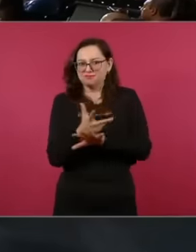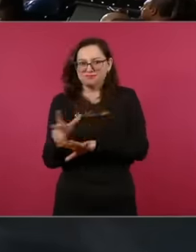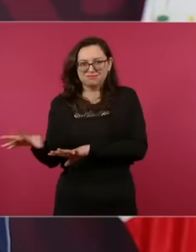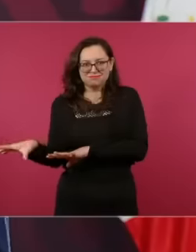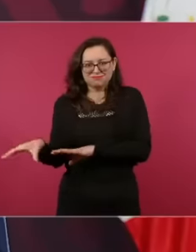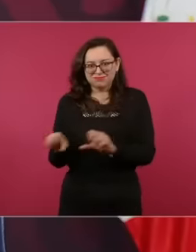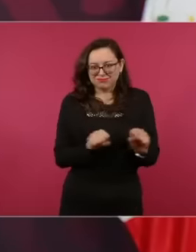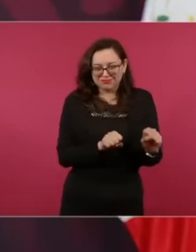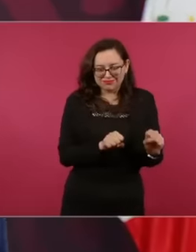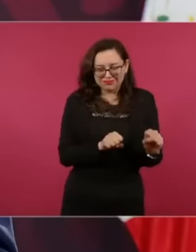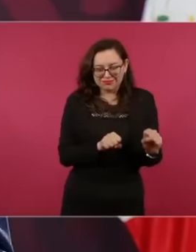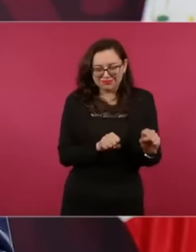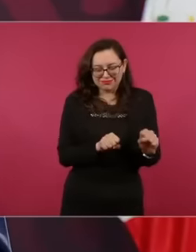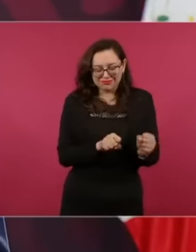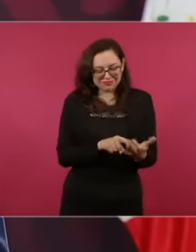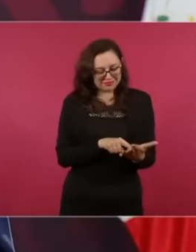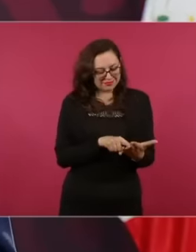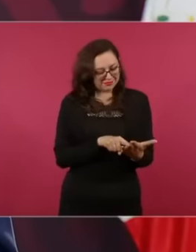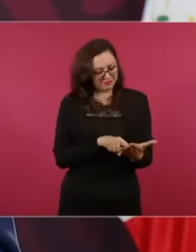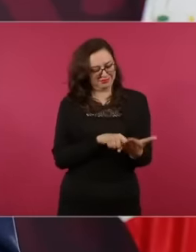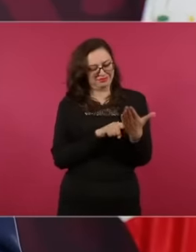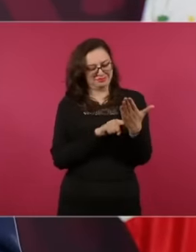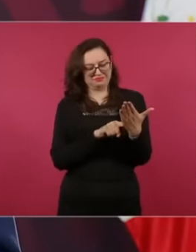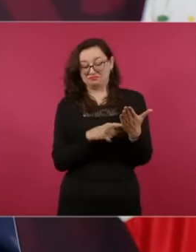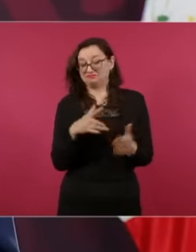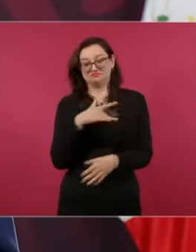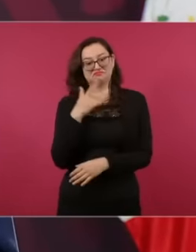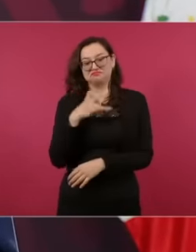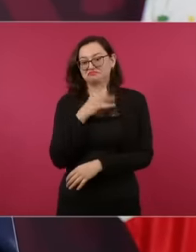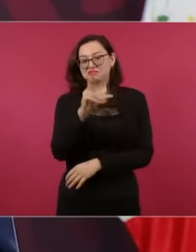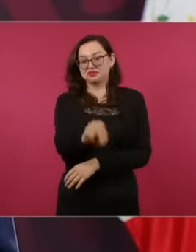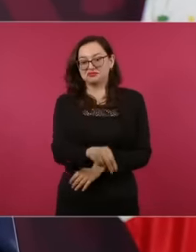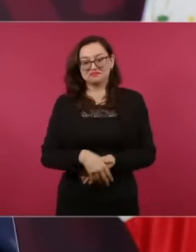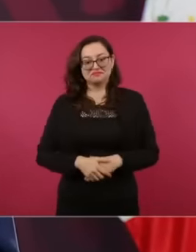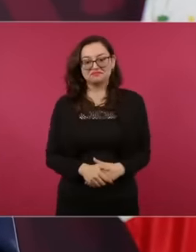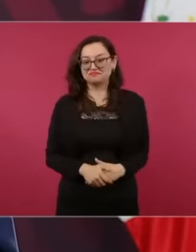Y cuando me informaron, dije, no.